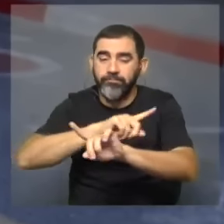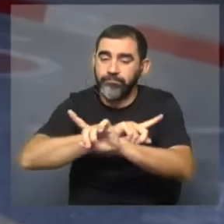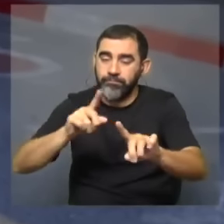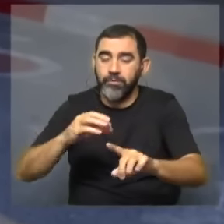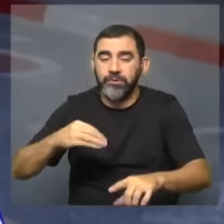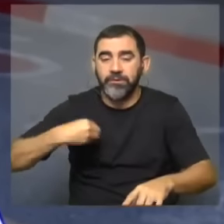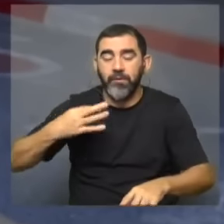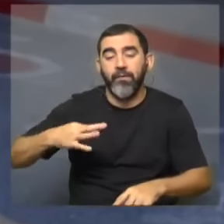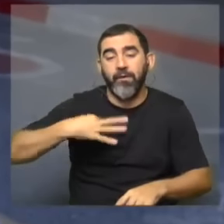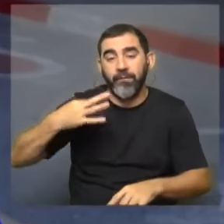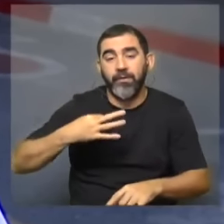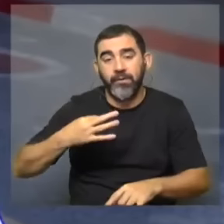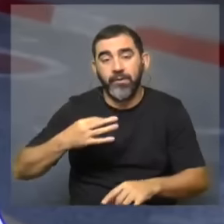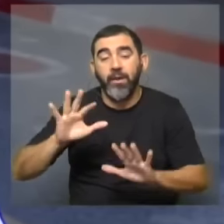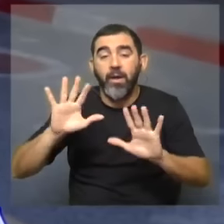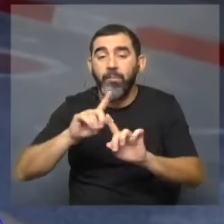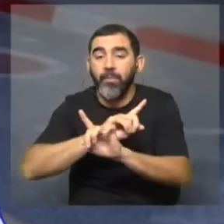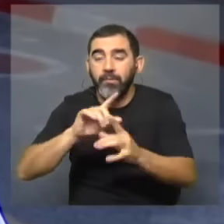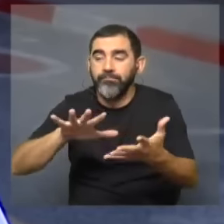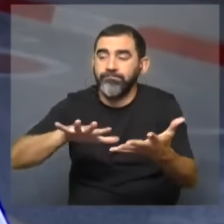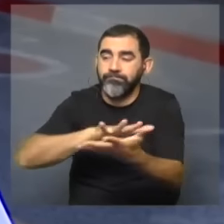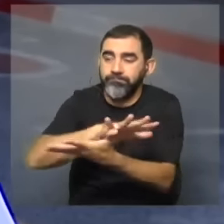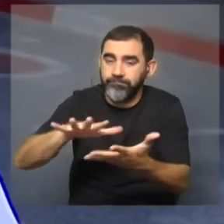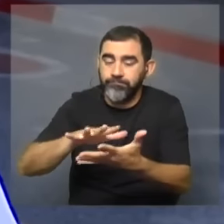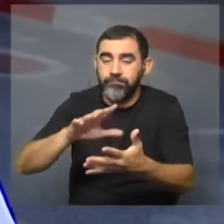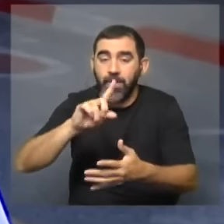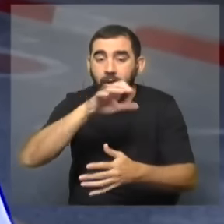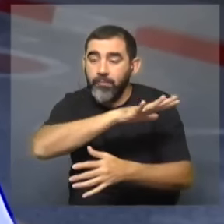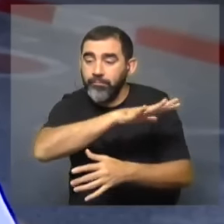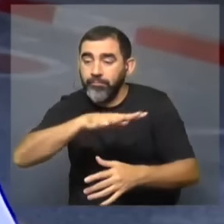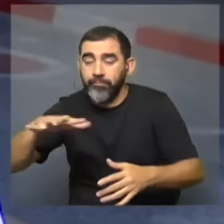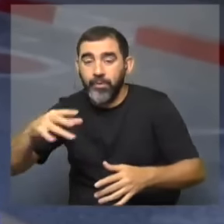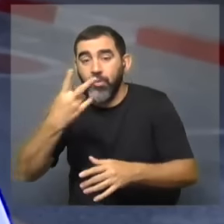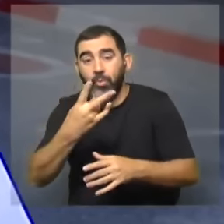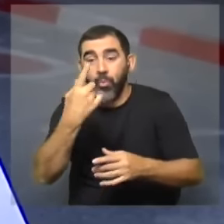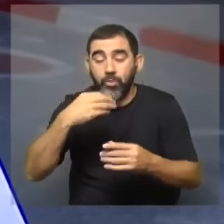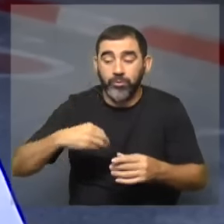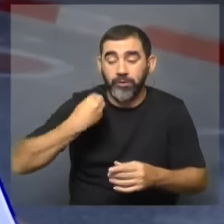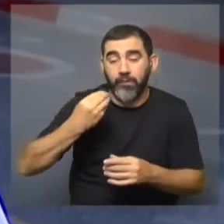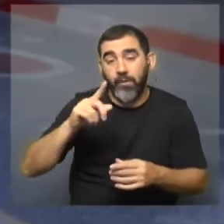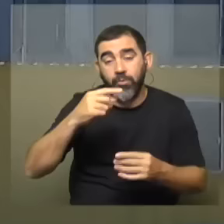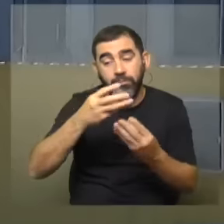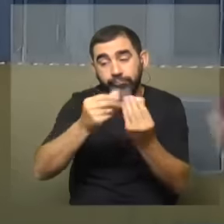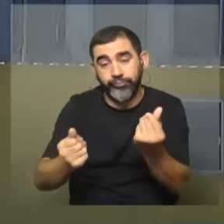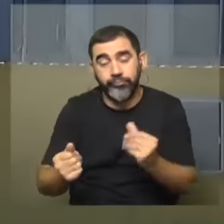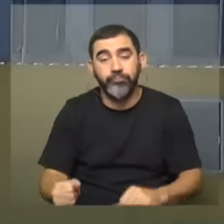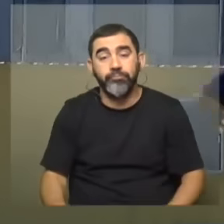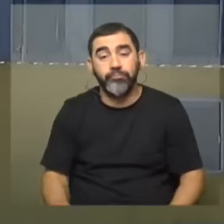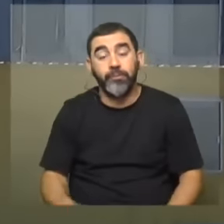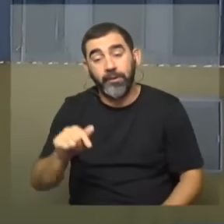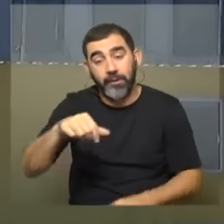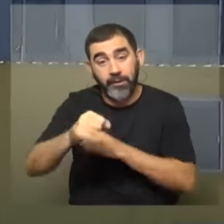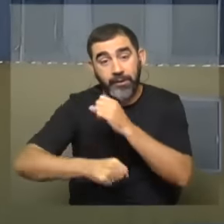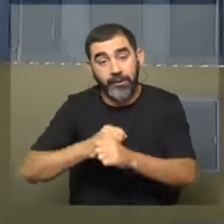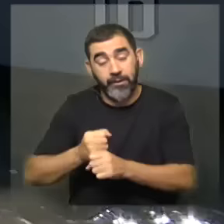guardavidas seguramente no estaban las condiciones dadas y la corriente lo alejó a dos uno logró ser rescatado el otro no en esta temporada